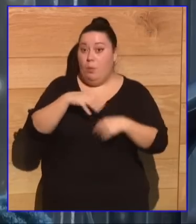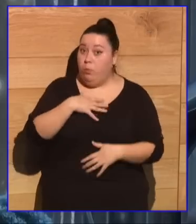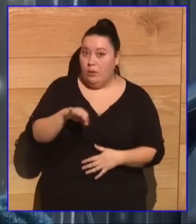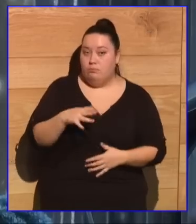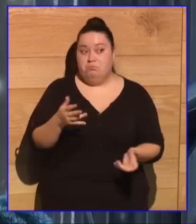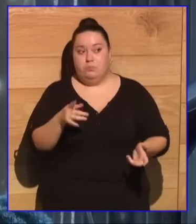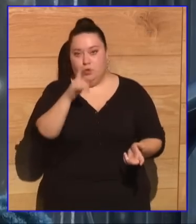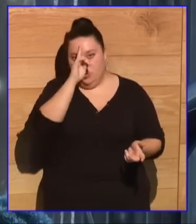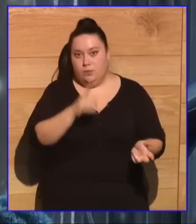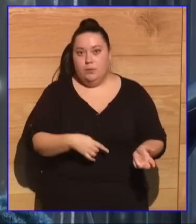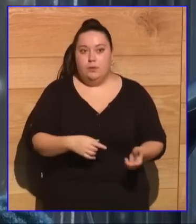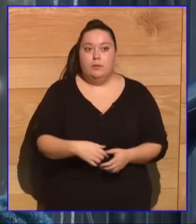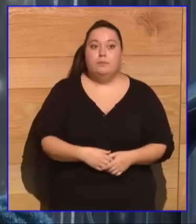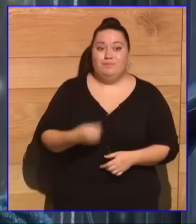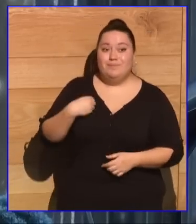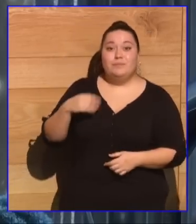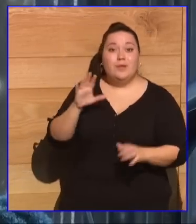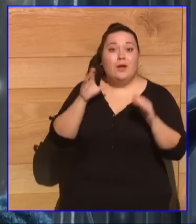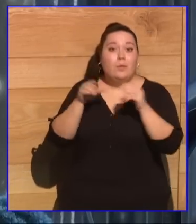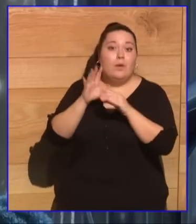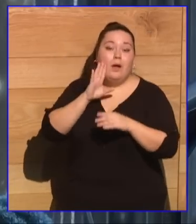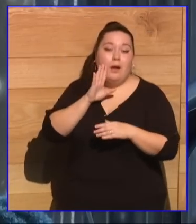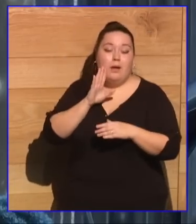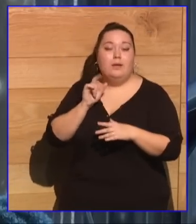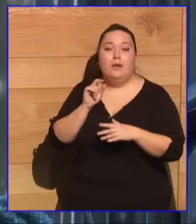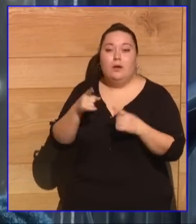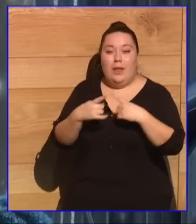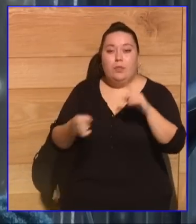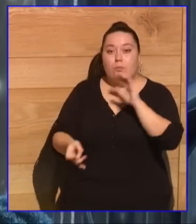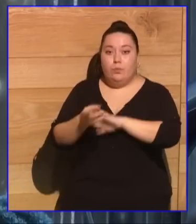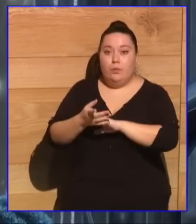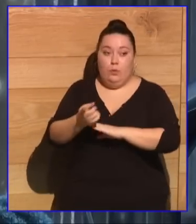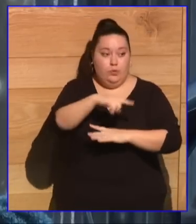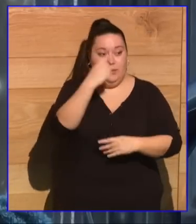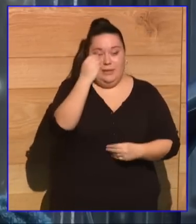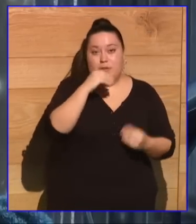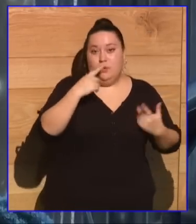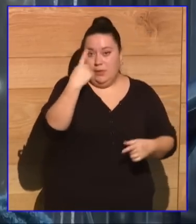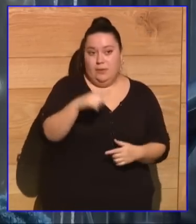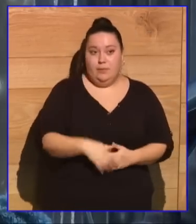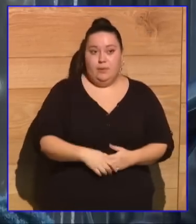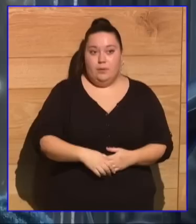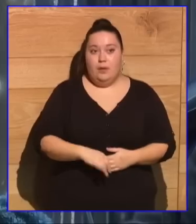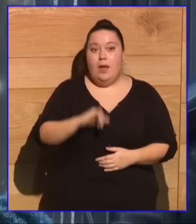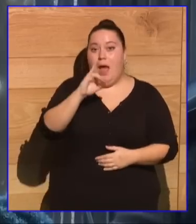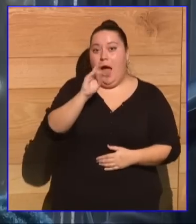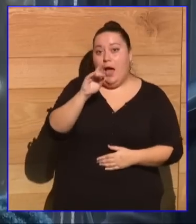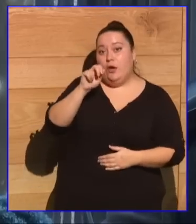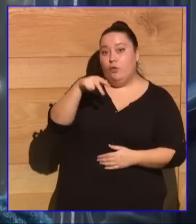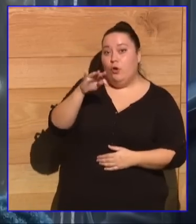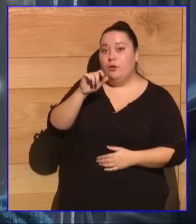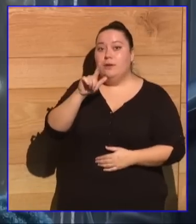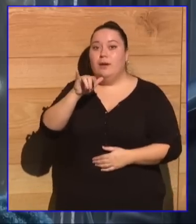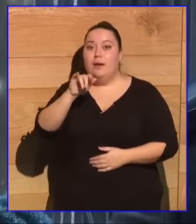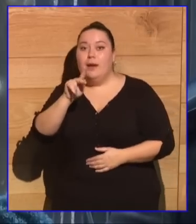pues los Boomtown Rats hicieron una canción, la canción es conocidísima, Sí. y ahora ya sabéis la historia. Así Y- que cada vez que cantéis y- I Don't Like Mondays, estáis